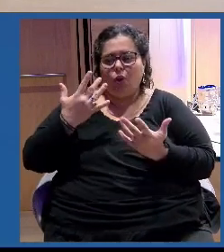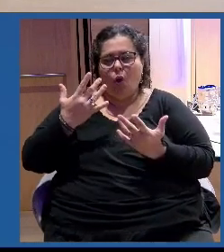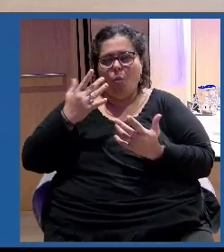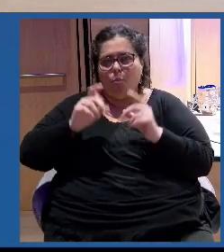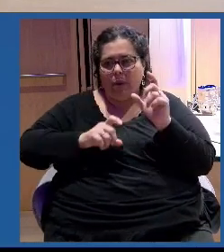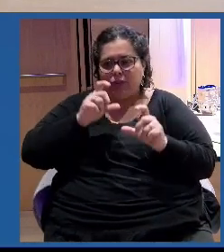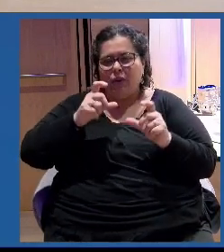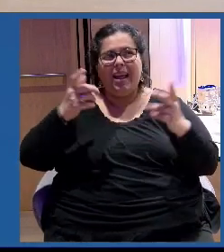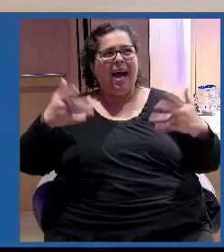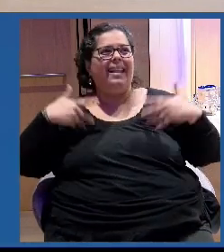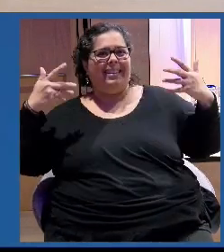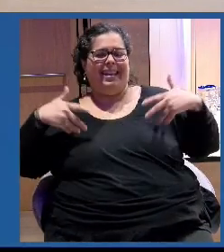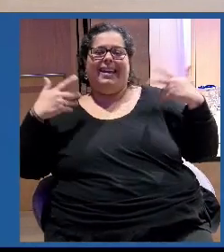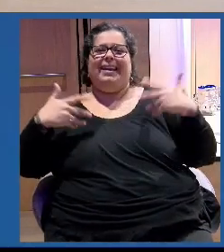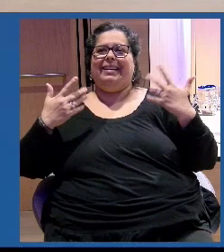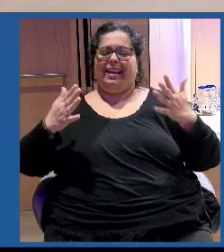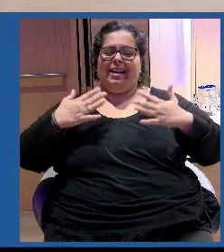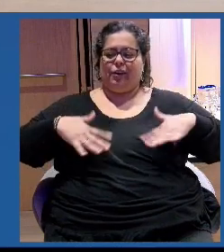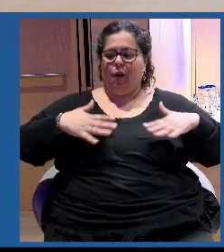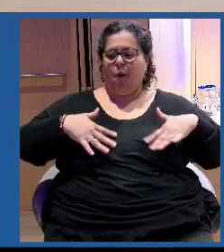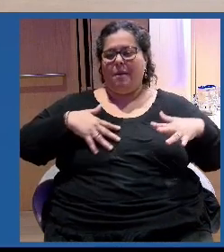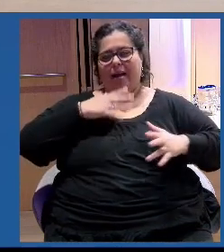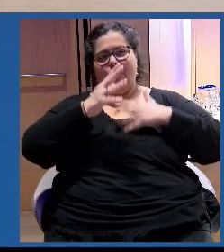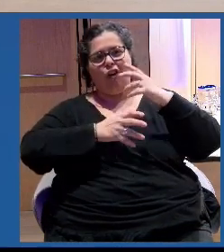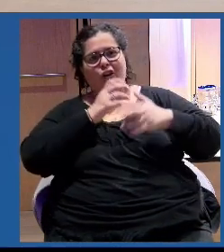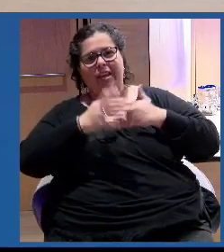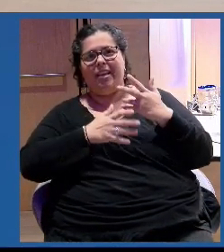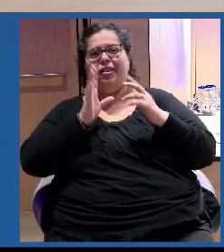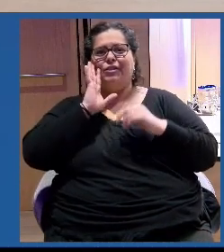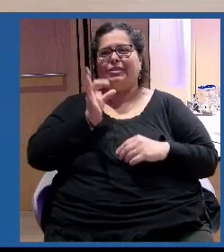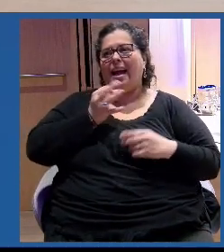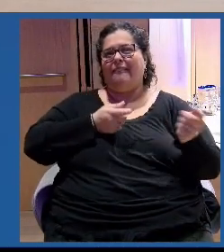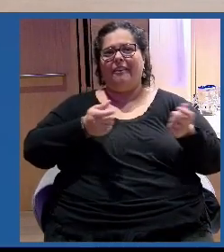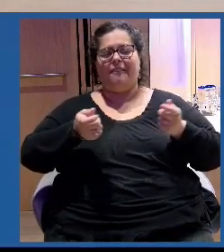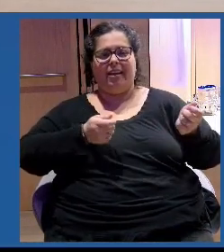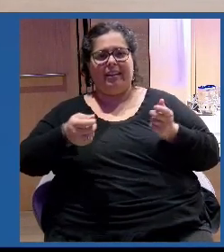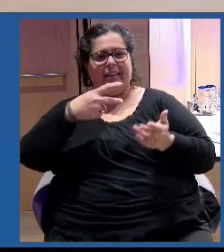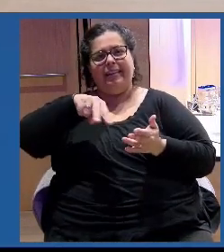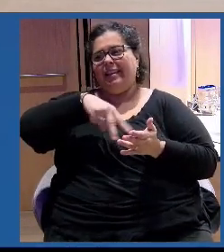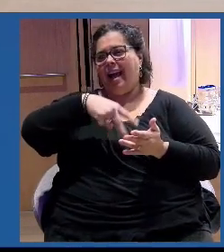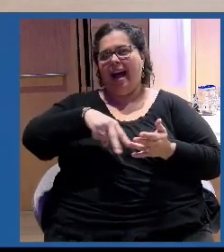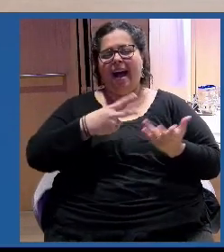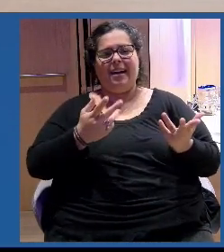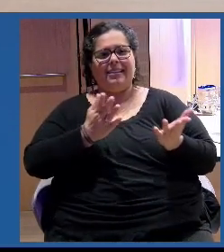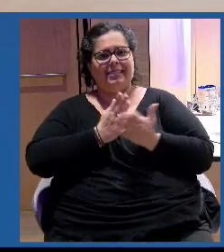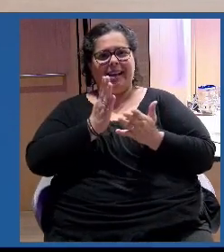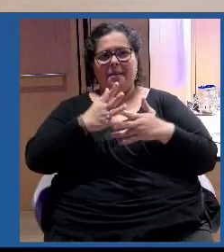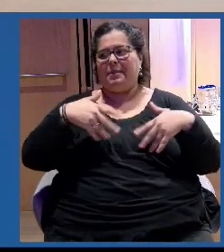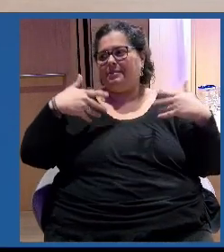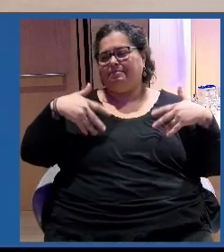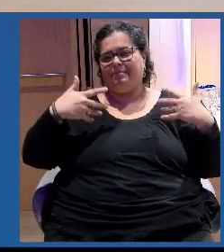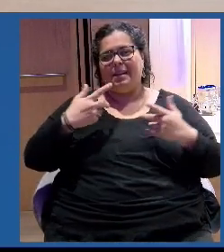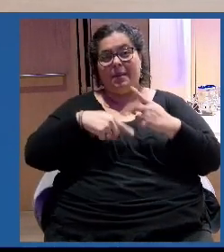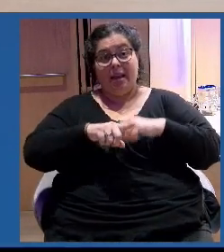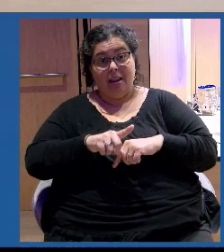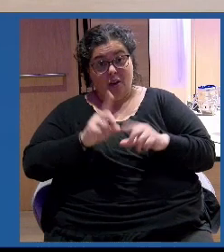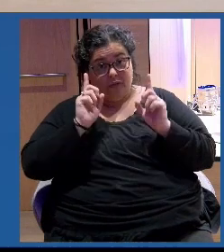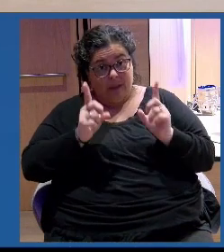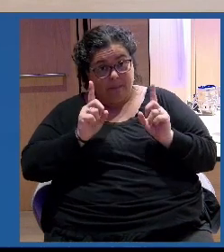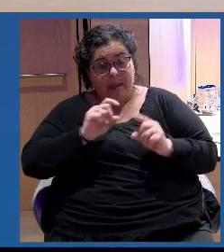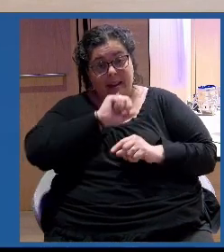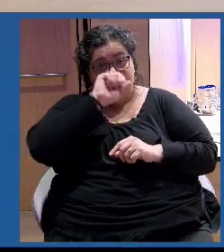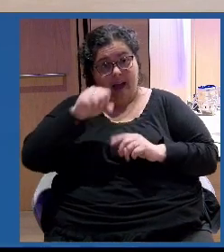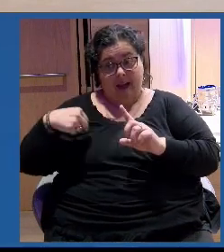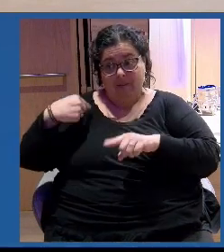muy alegre, el que se viste colorido, el que sabe bailar, el que se mueve bien, pero afro también puede ser el que